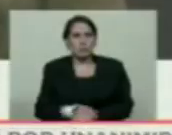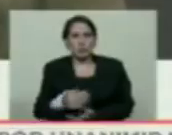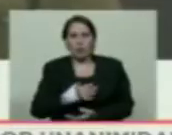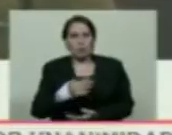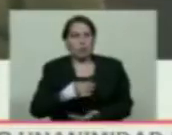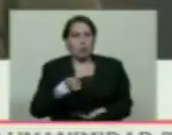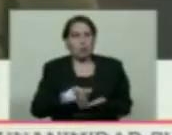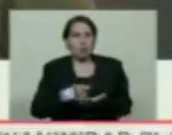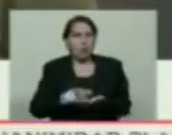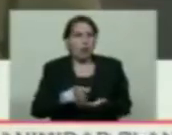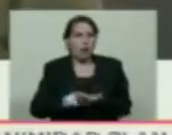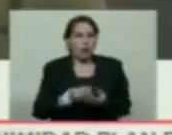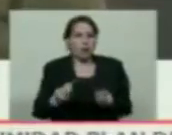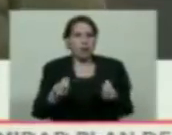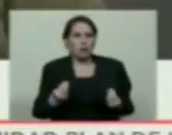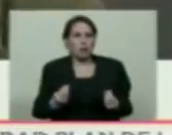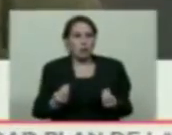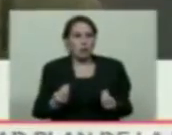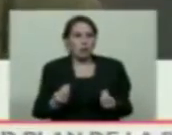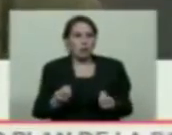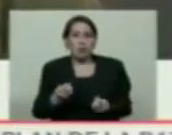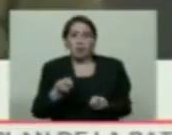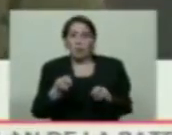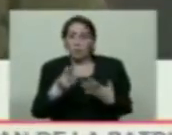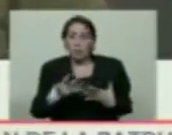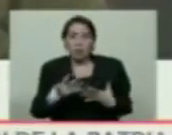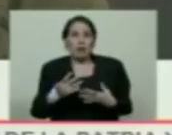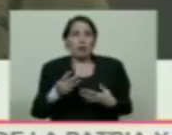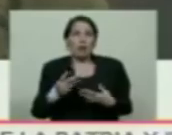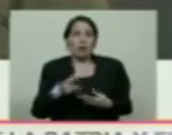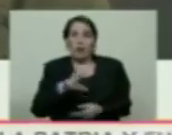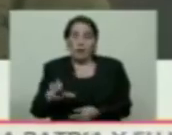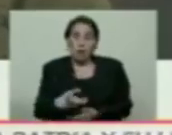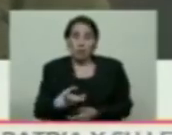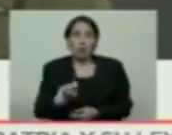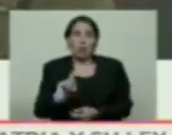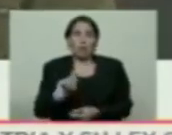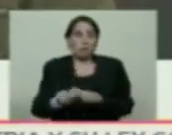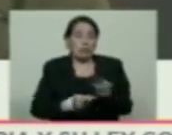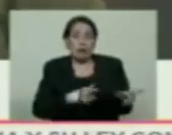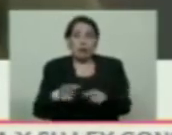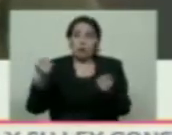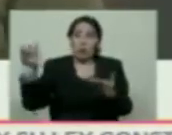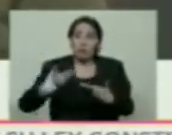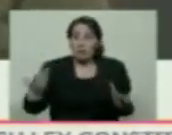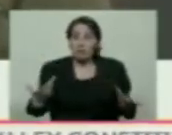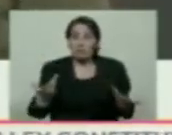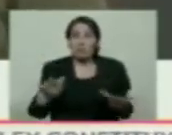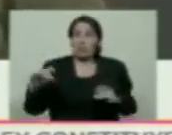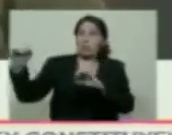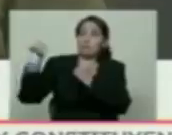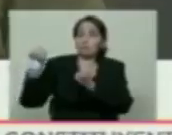la mercancía. Eso hay una buena cantidad, más de 16 millones de euros que ya están, digamos, listos para venir con el dinero en la mano y no lo podemos